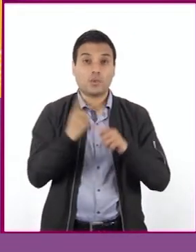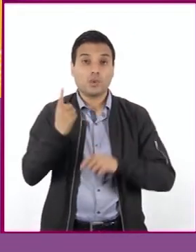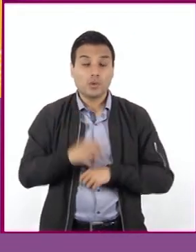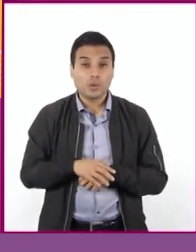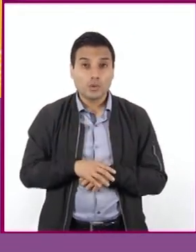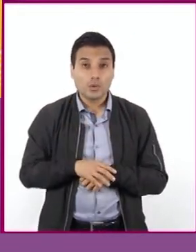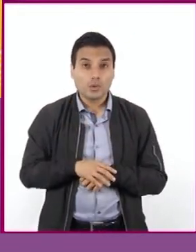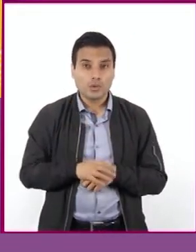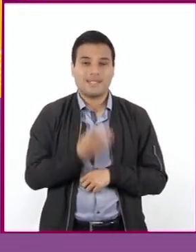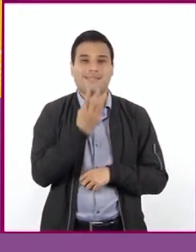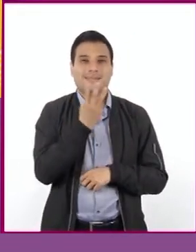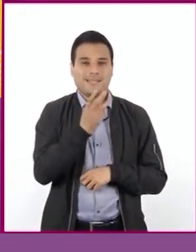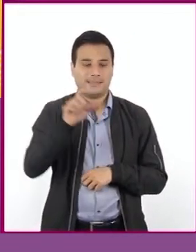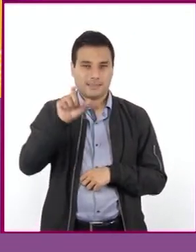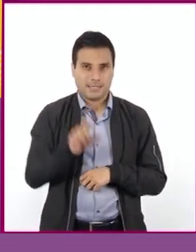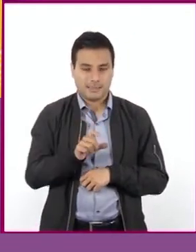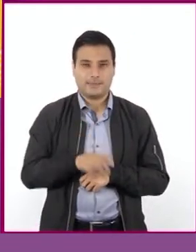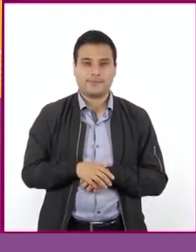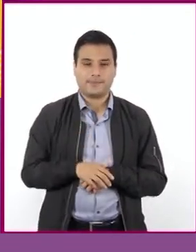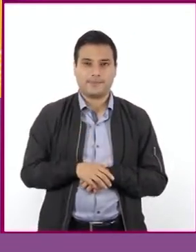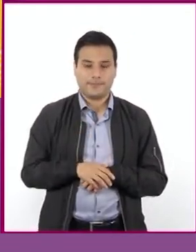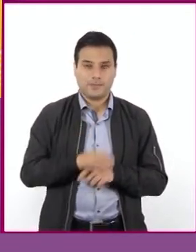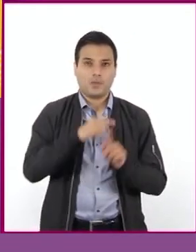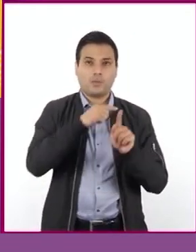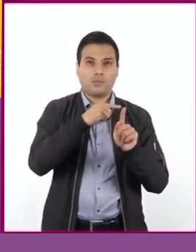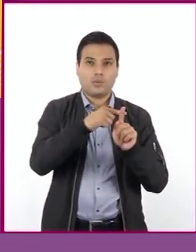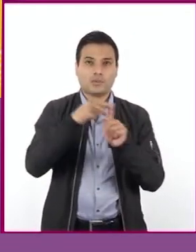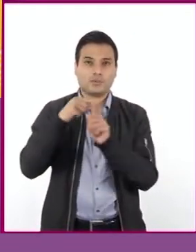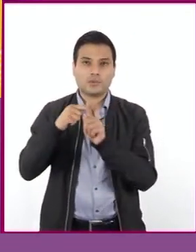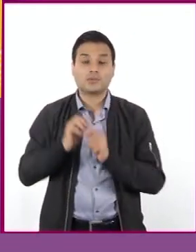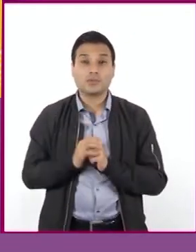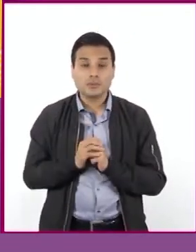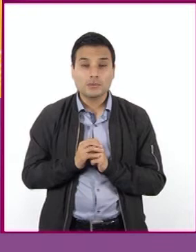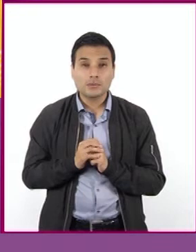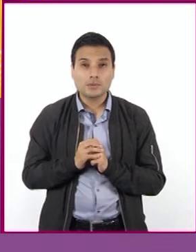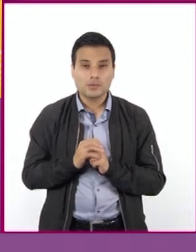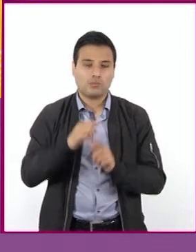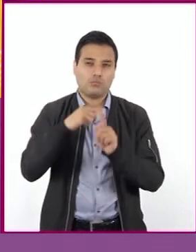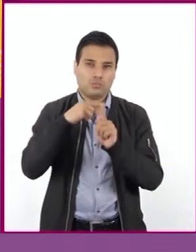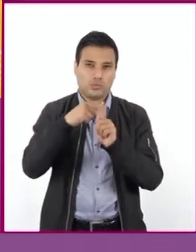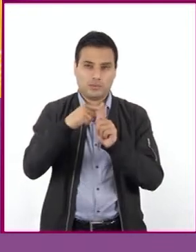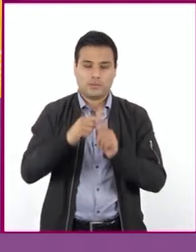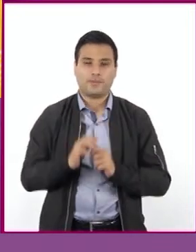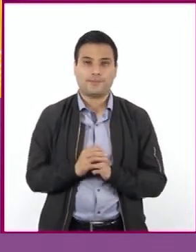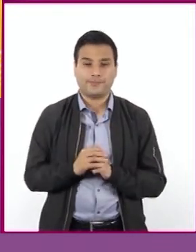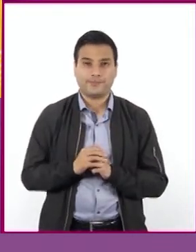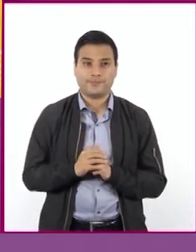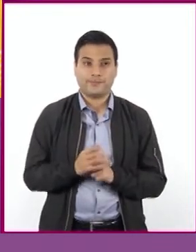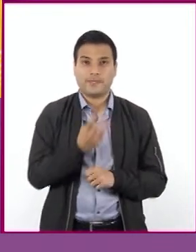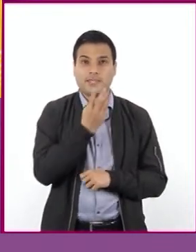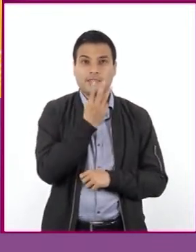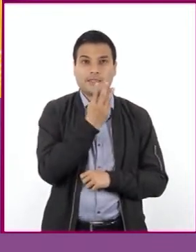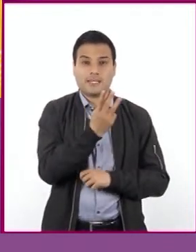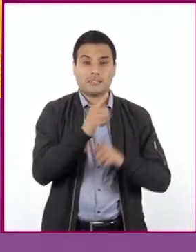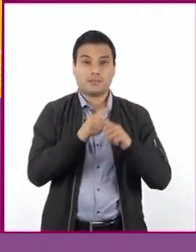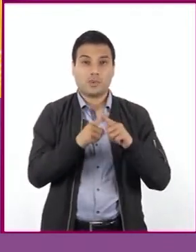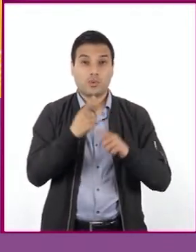igual a 3x. Positivo por positivo es igual a positivo. 3 por